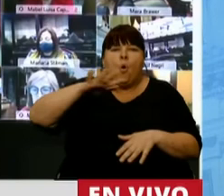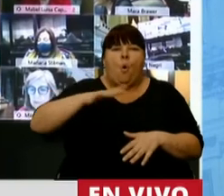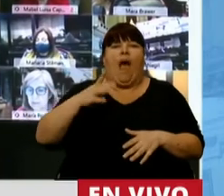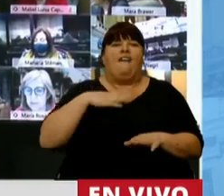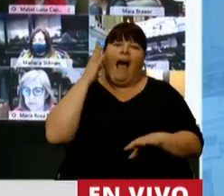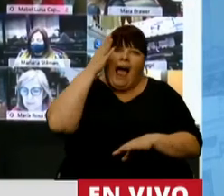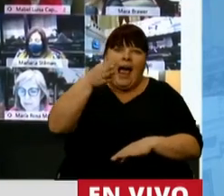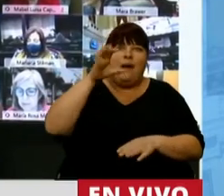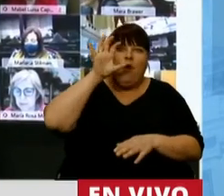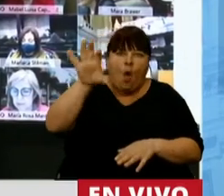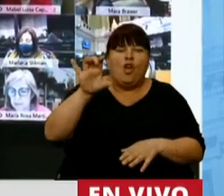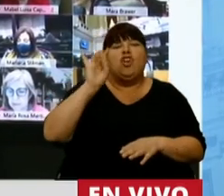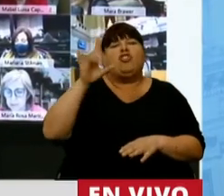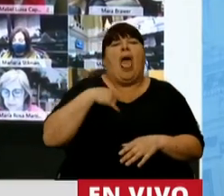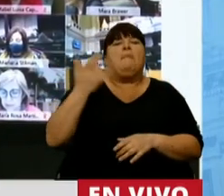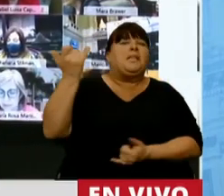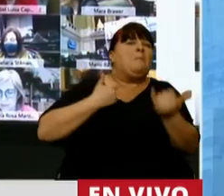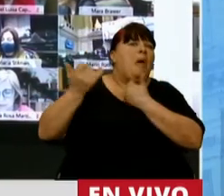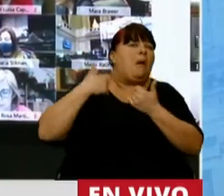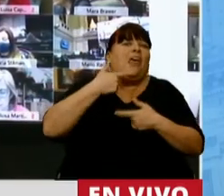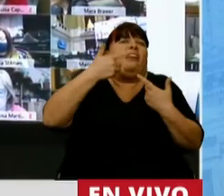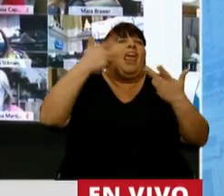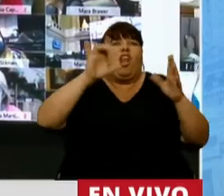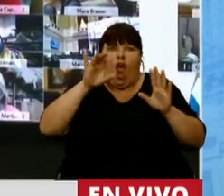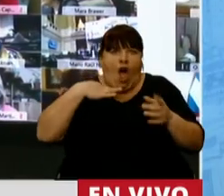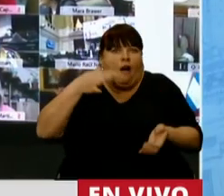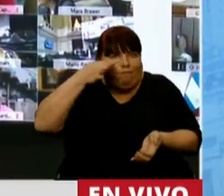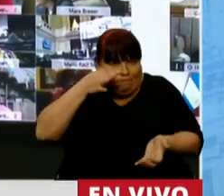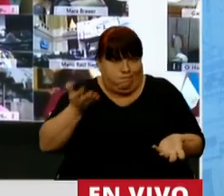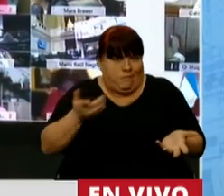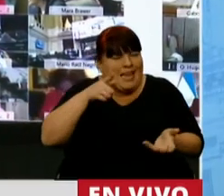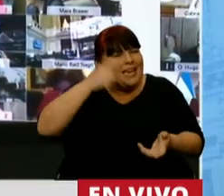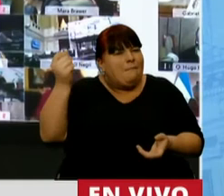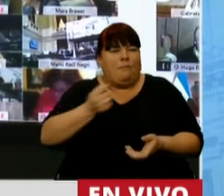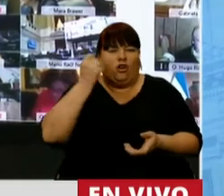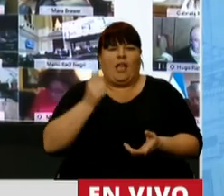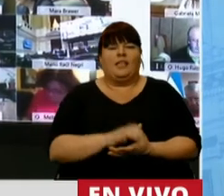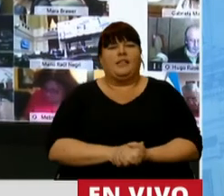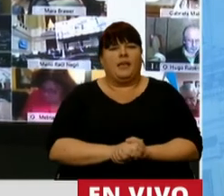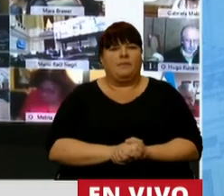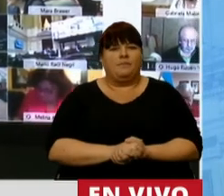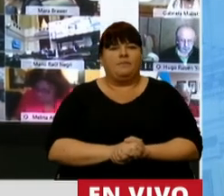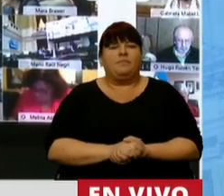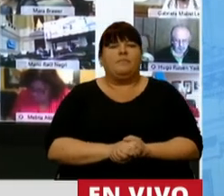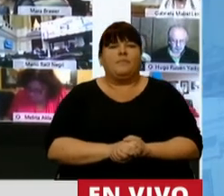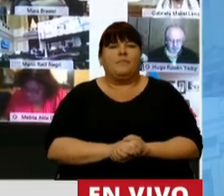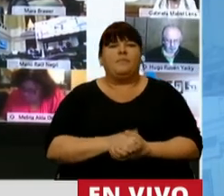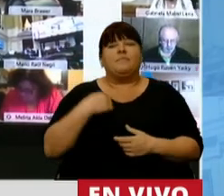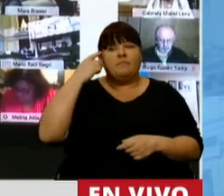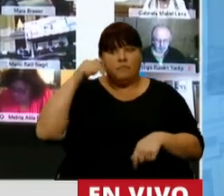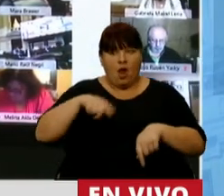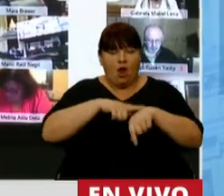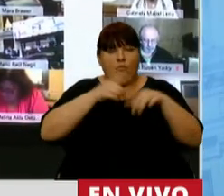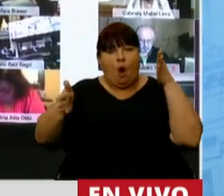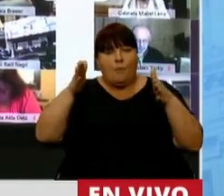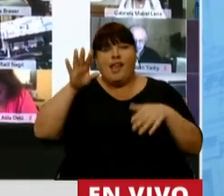no voy a la provincia, si solamente me guío por lo que nosotros decimos acá. Eso es importantísimo. Y creo que en este